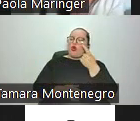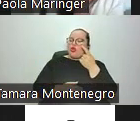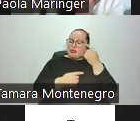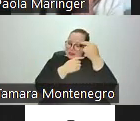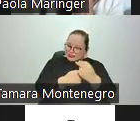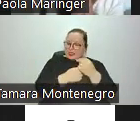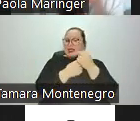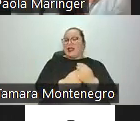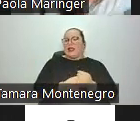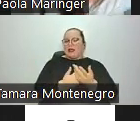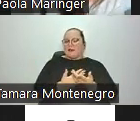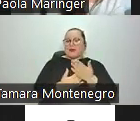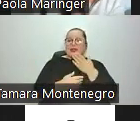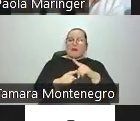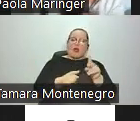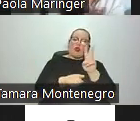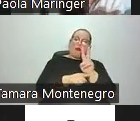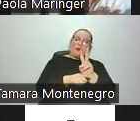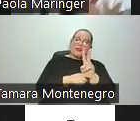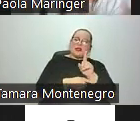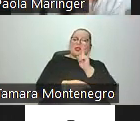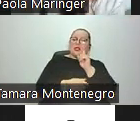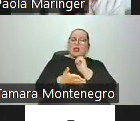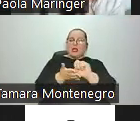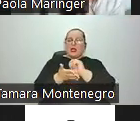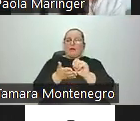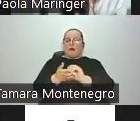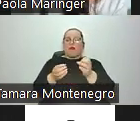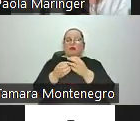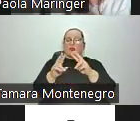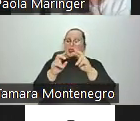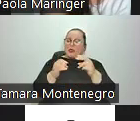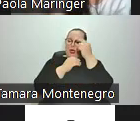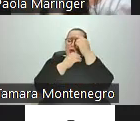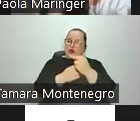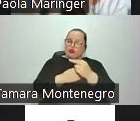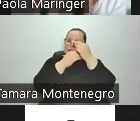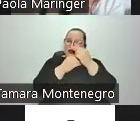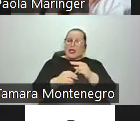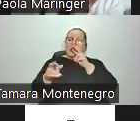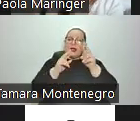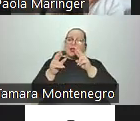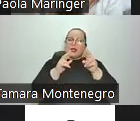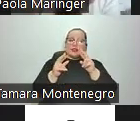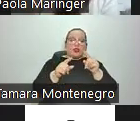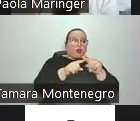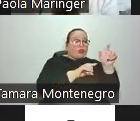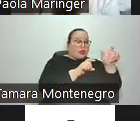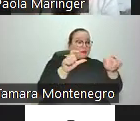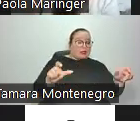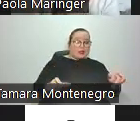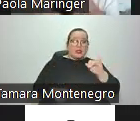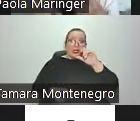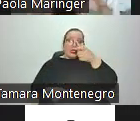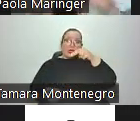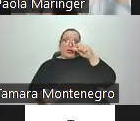Hay otro profesor que tuve y que ha escrito harto también del autoconocimiento y también de las relaciones interpersonales, que es Ignacio